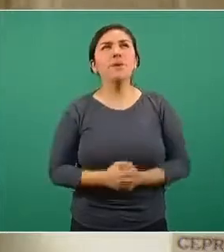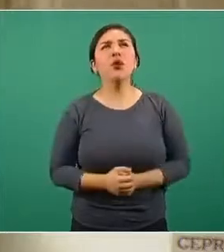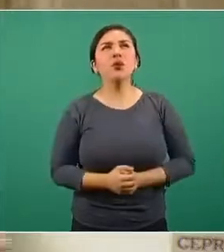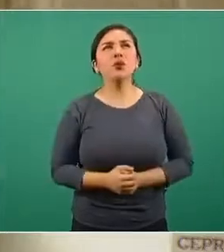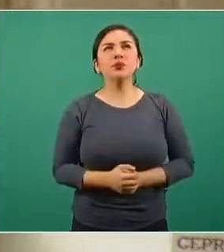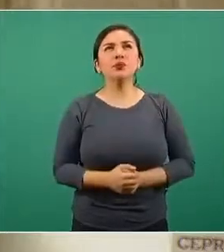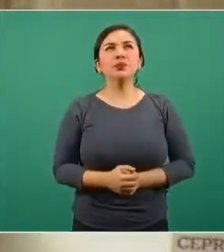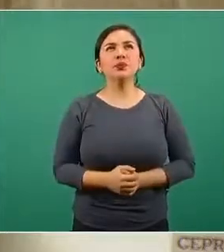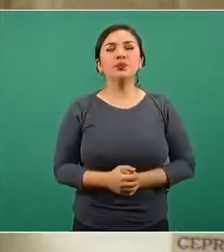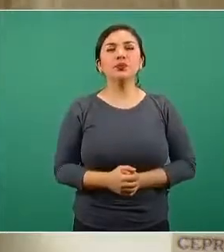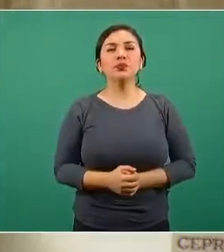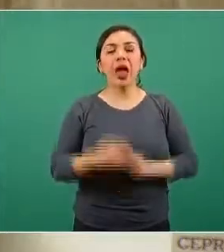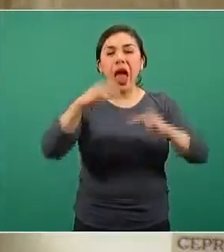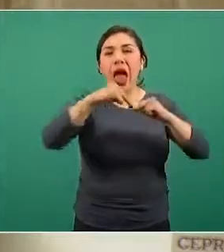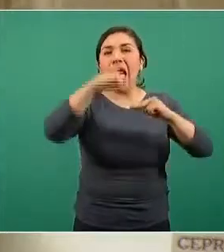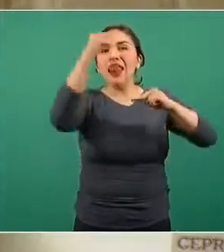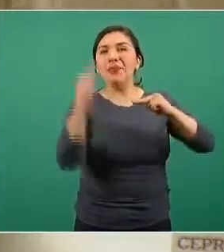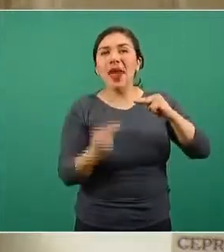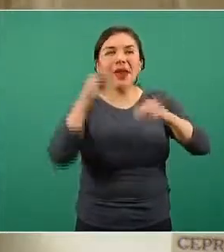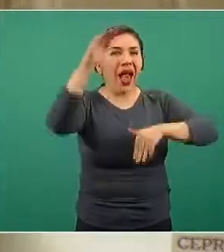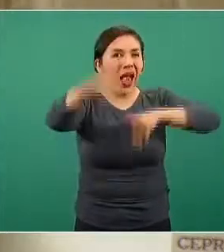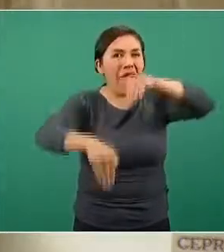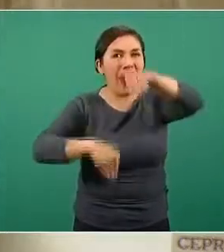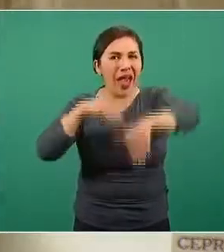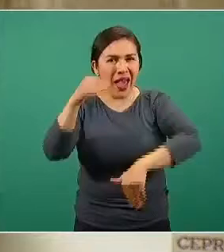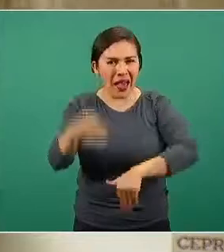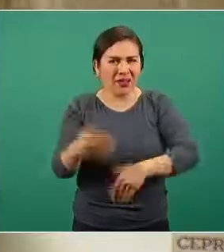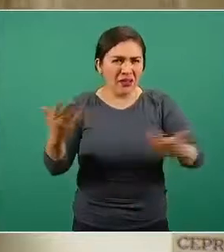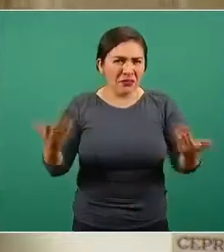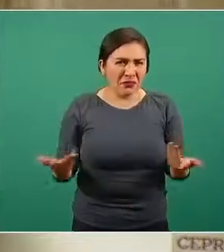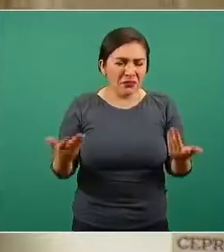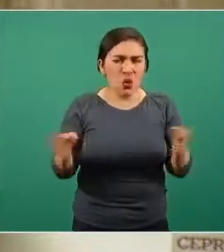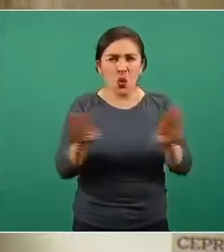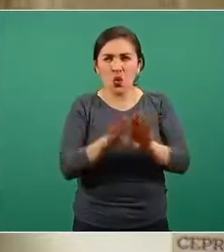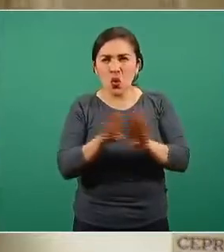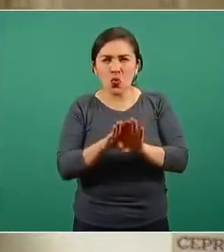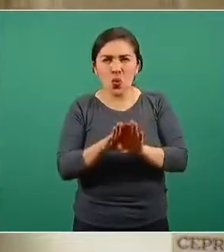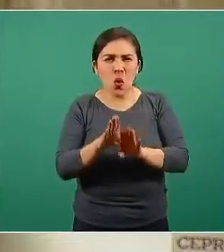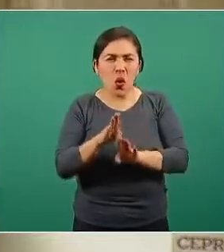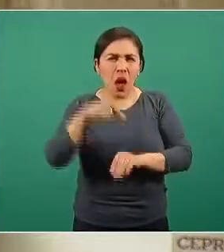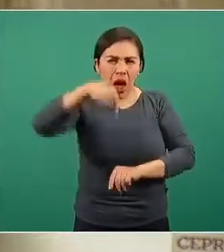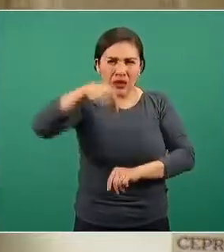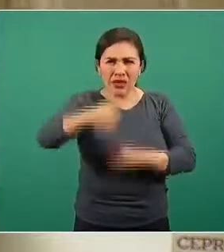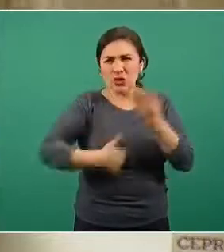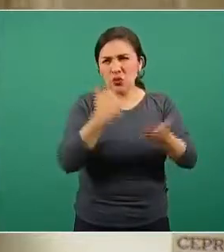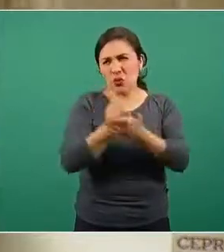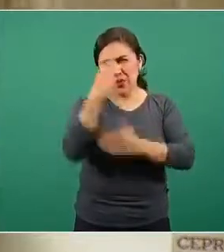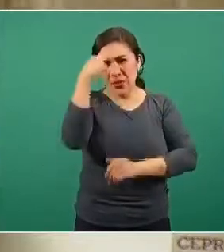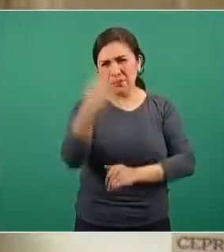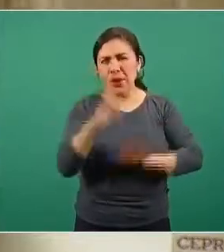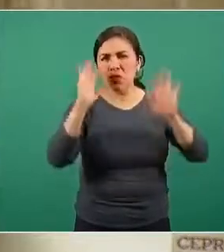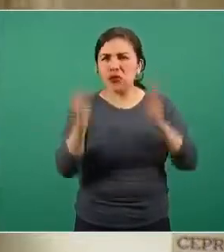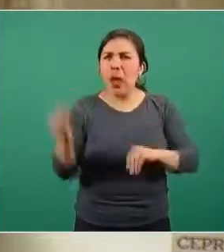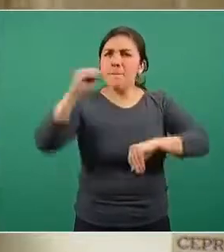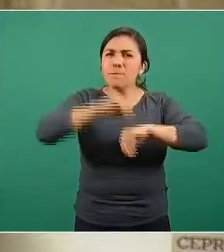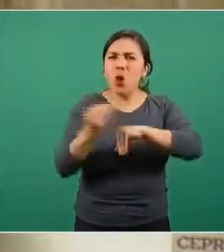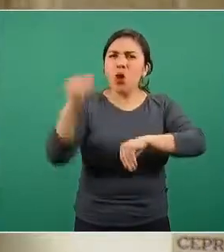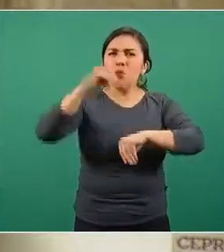las albercas. De alguna manera, con respecto a las medidas aquí en la Ciudad de México que se han